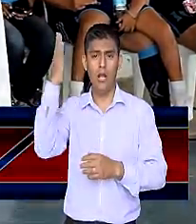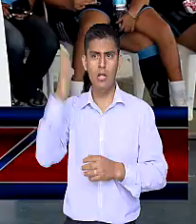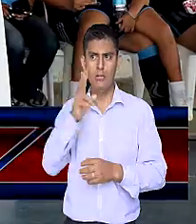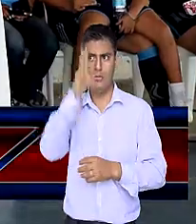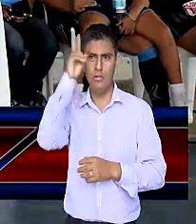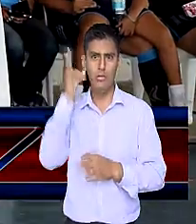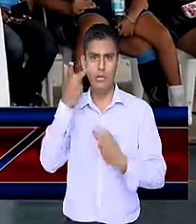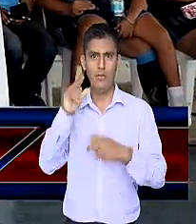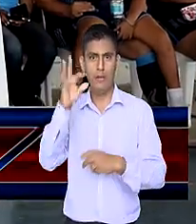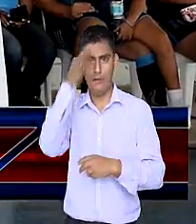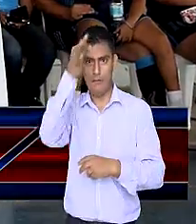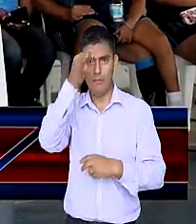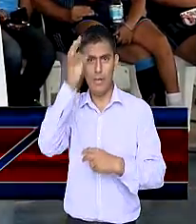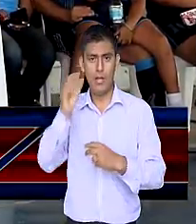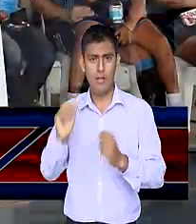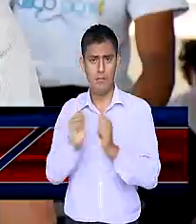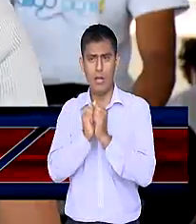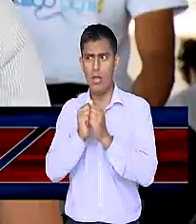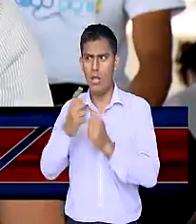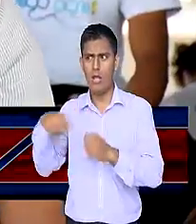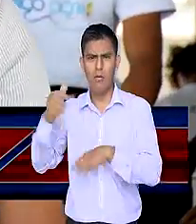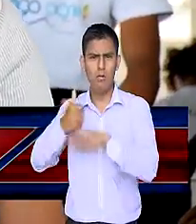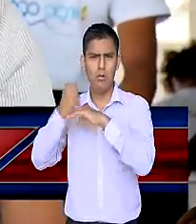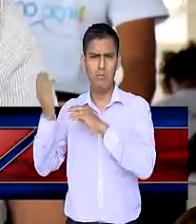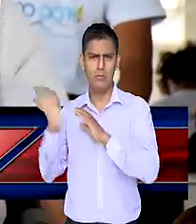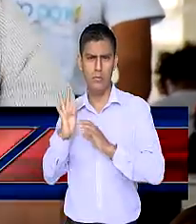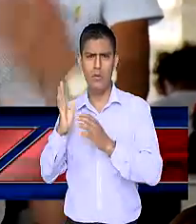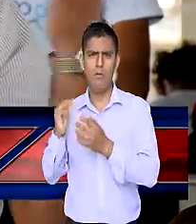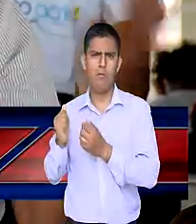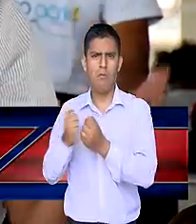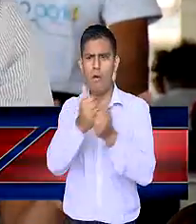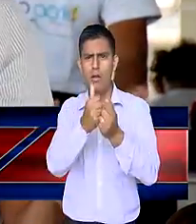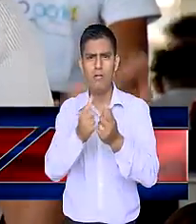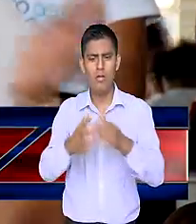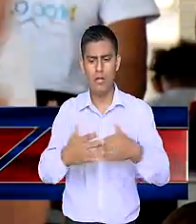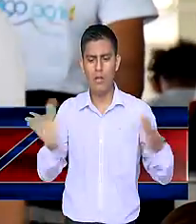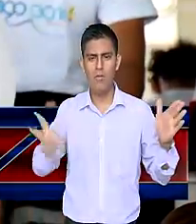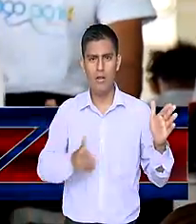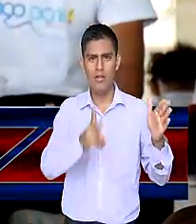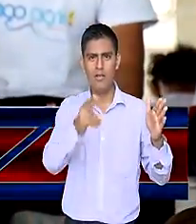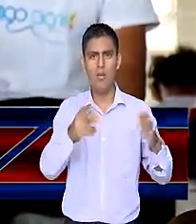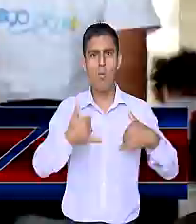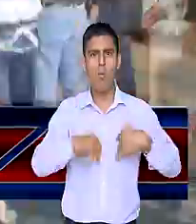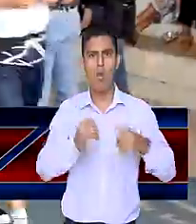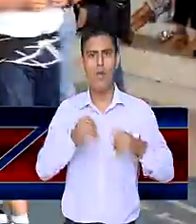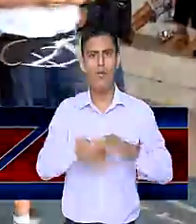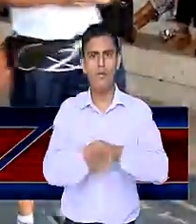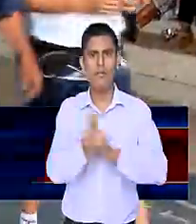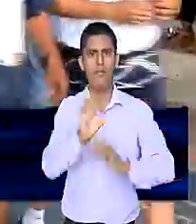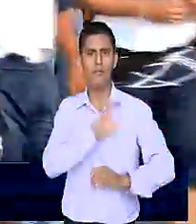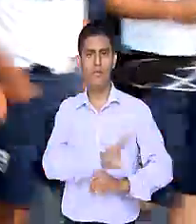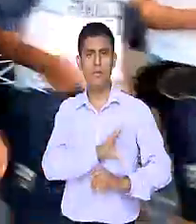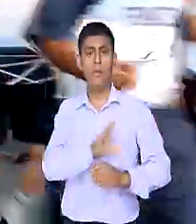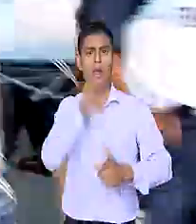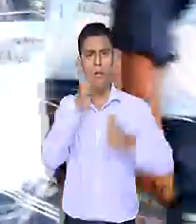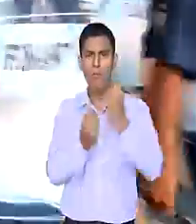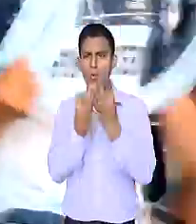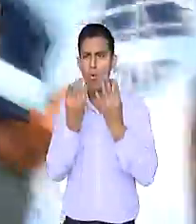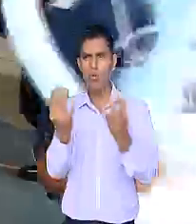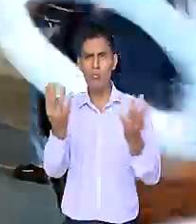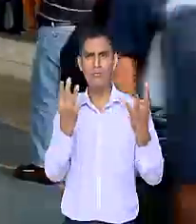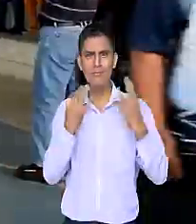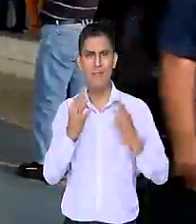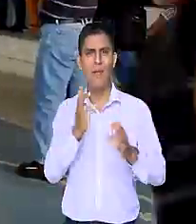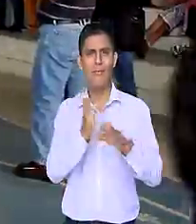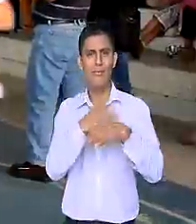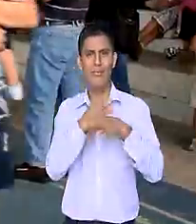vicealcaldesa Flor Jumbo, concejales y concejalas, inauguraron los Juegos Deportivos Internos del municipio de Lago Agrio. En este acto emotivo se destacó la